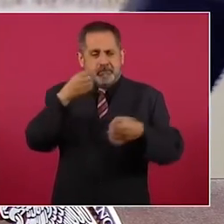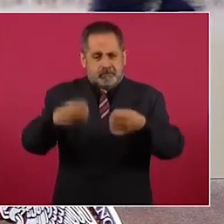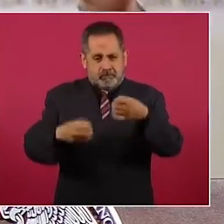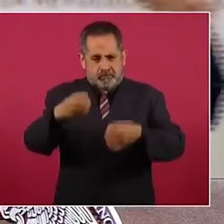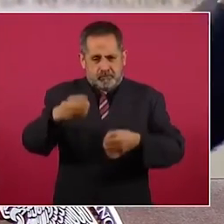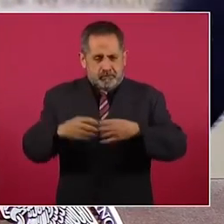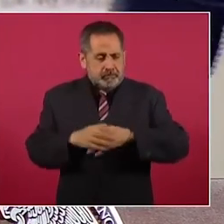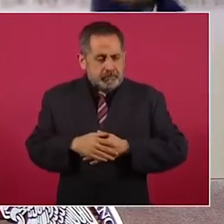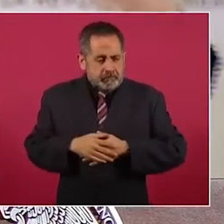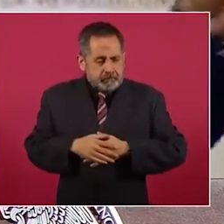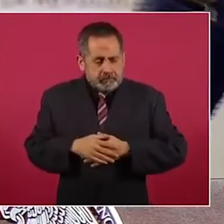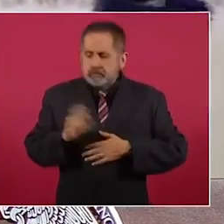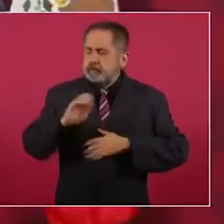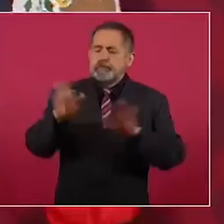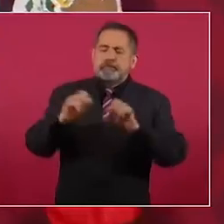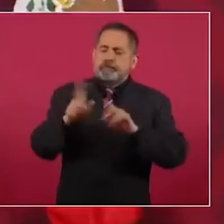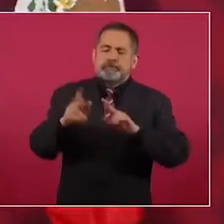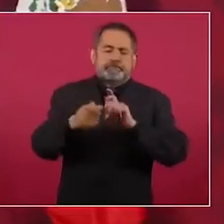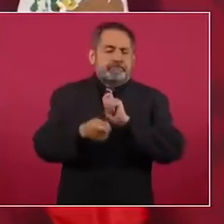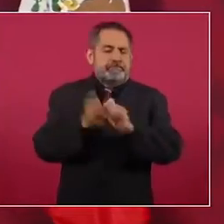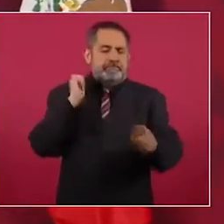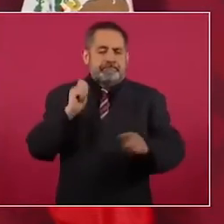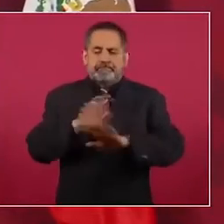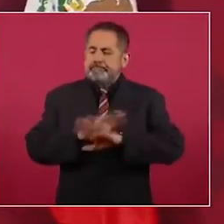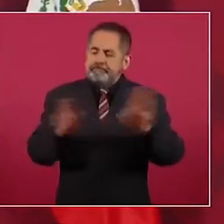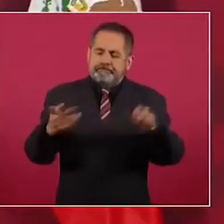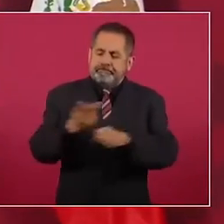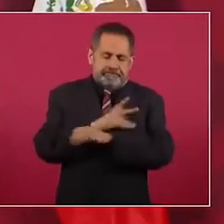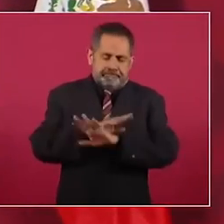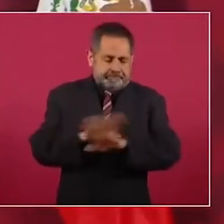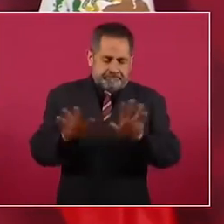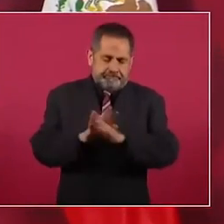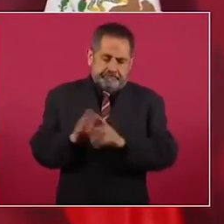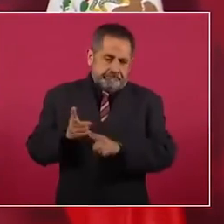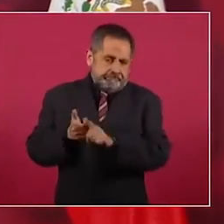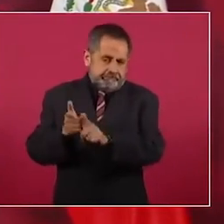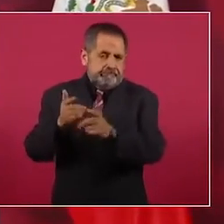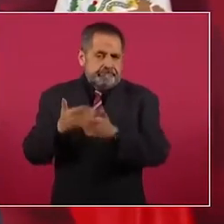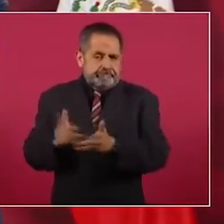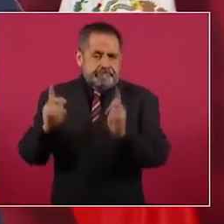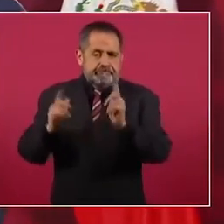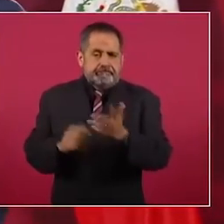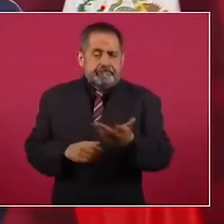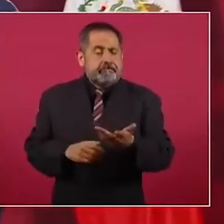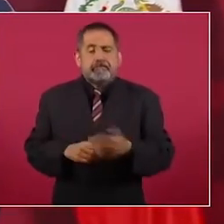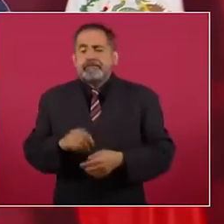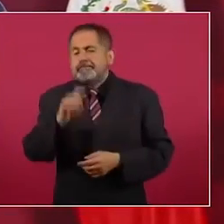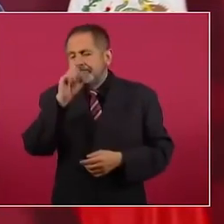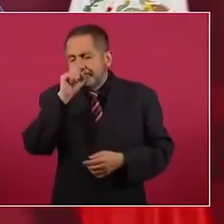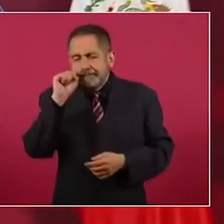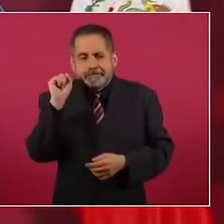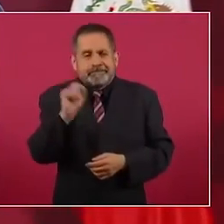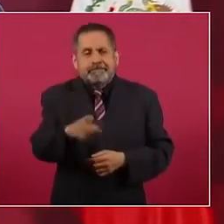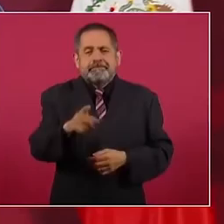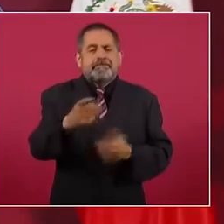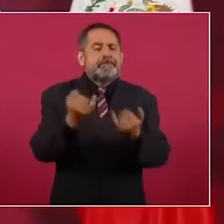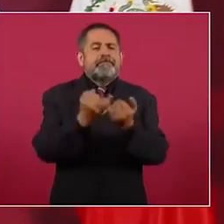está desechando todos esos amparos. Lo mismo que sucedió